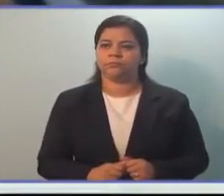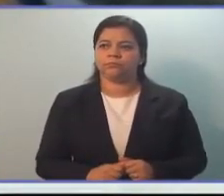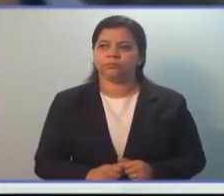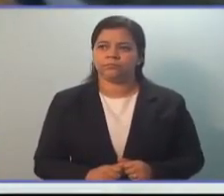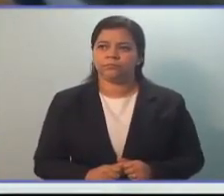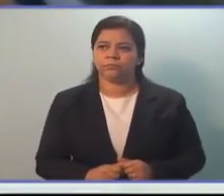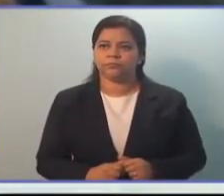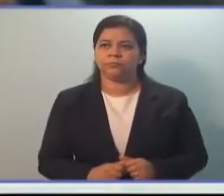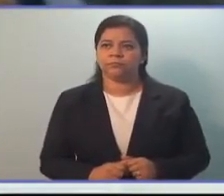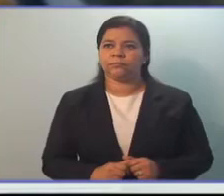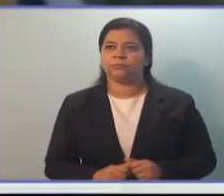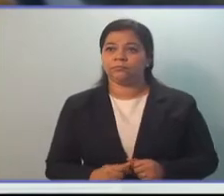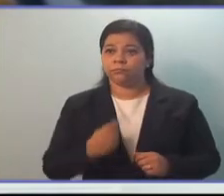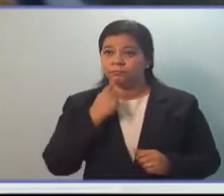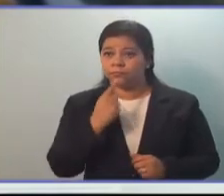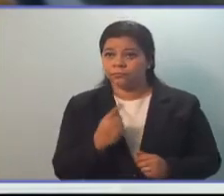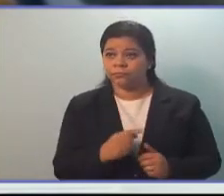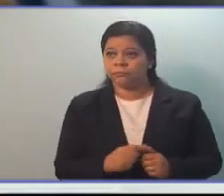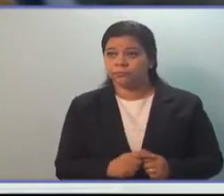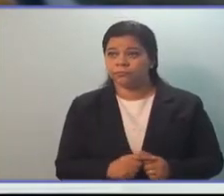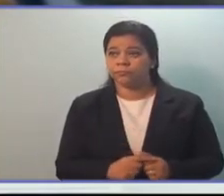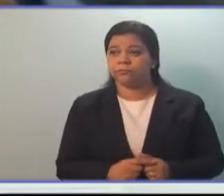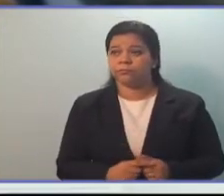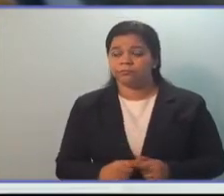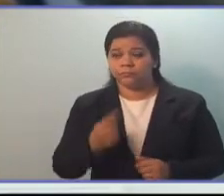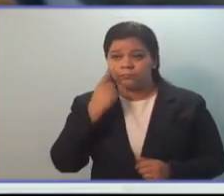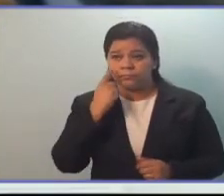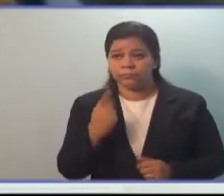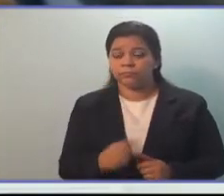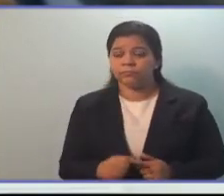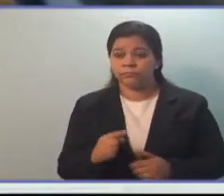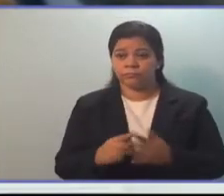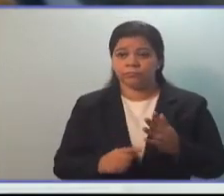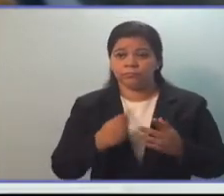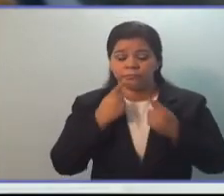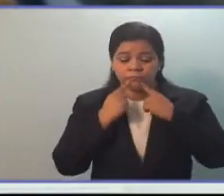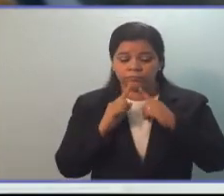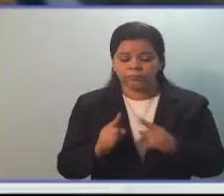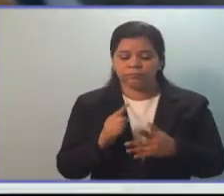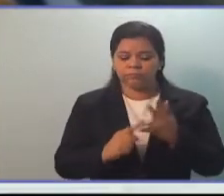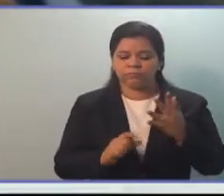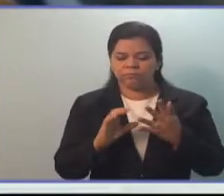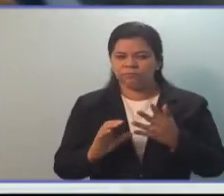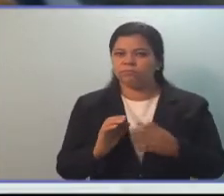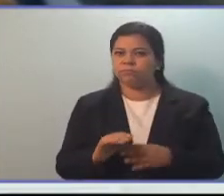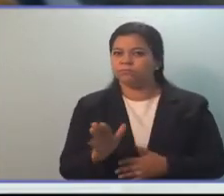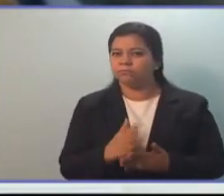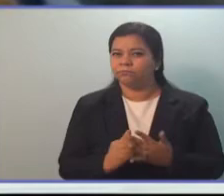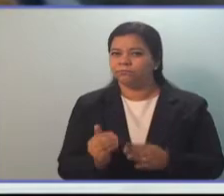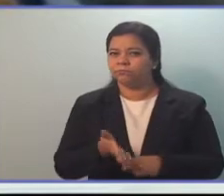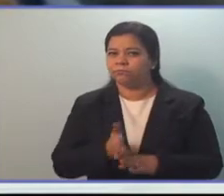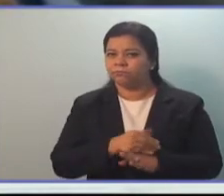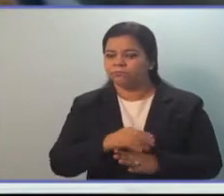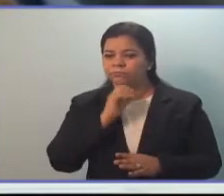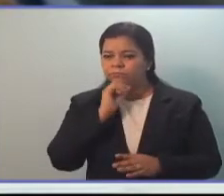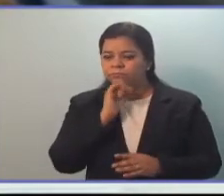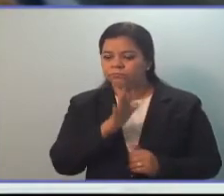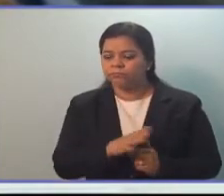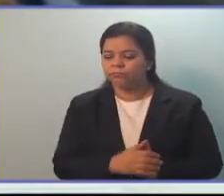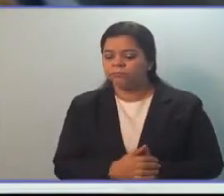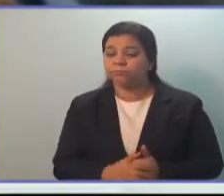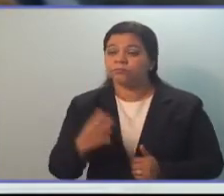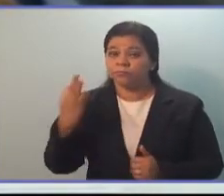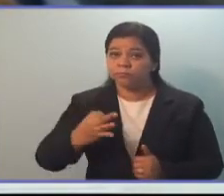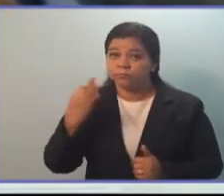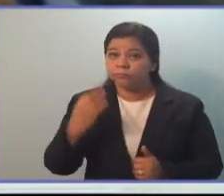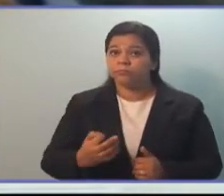En virtud de que las declaraciones de inconstitucionalidad, esto es relacionado con algo que usted estuvo mencionando, deben ser